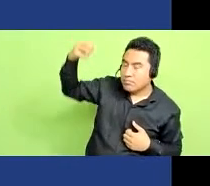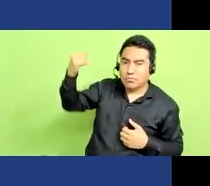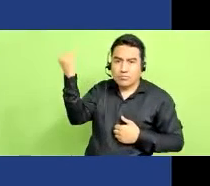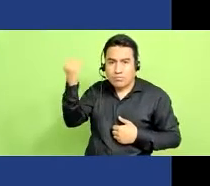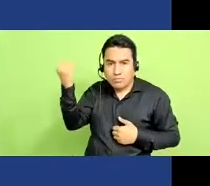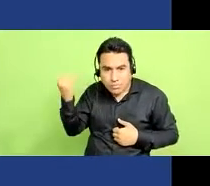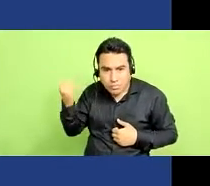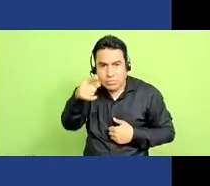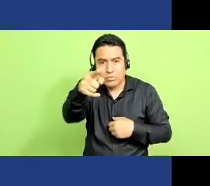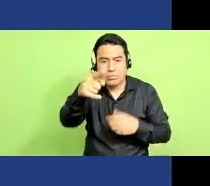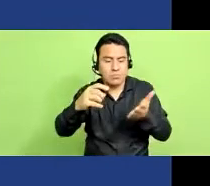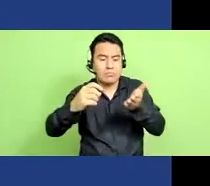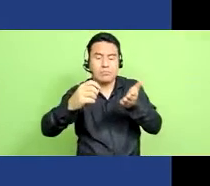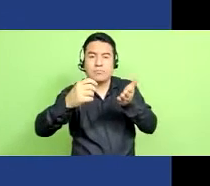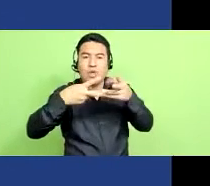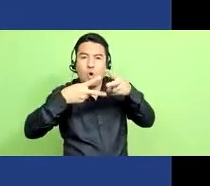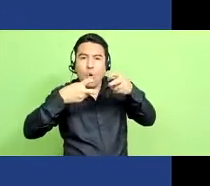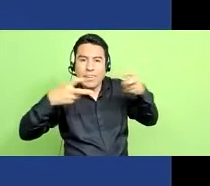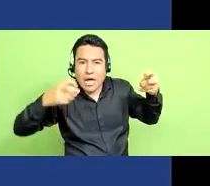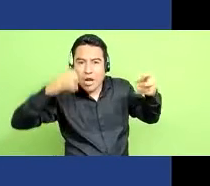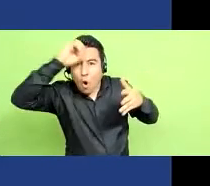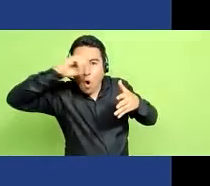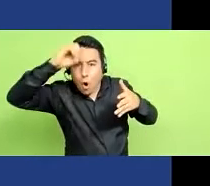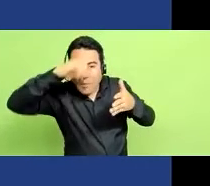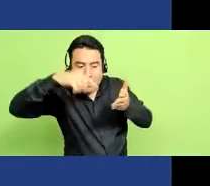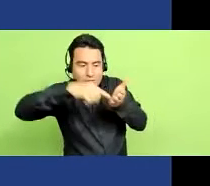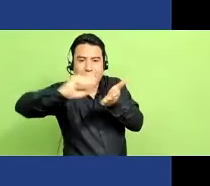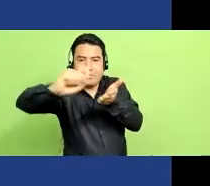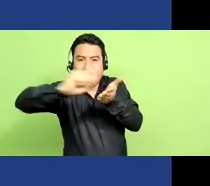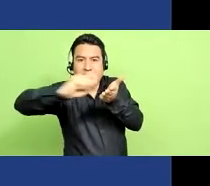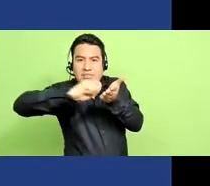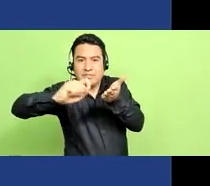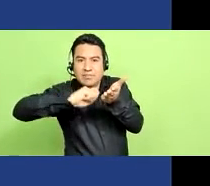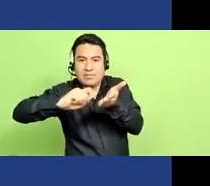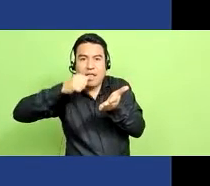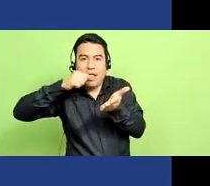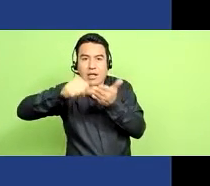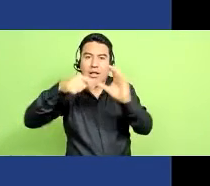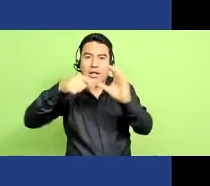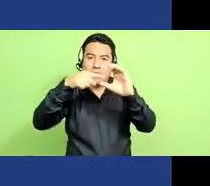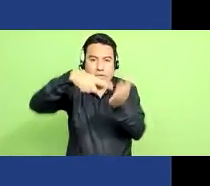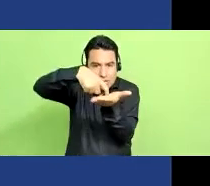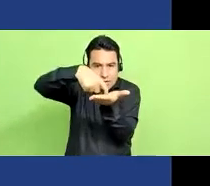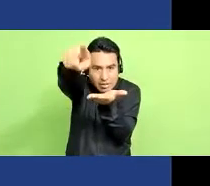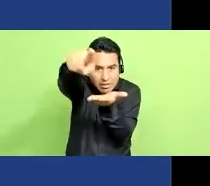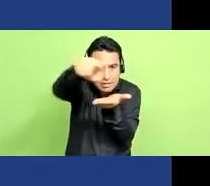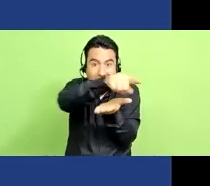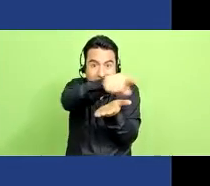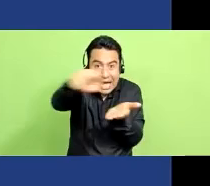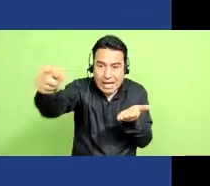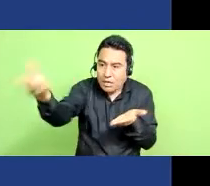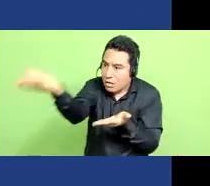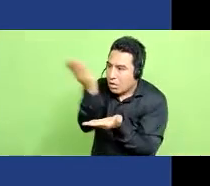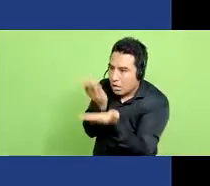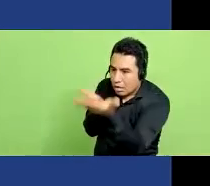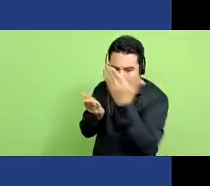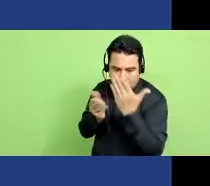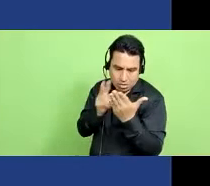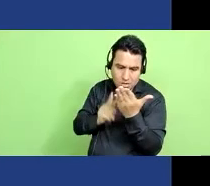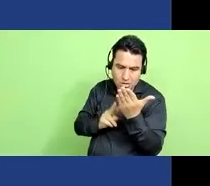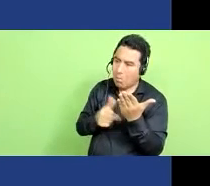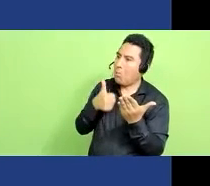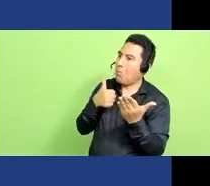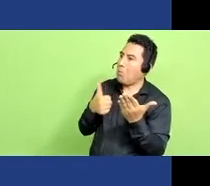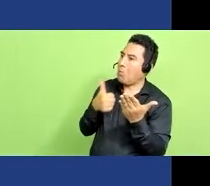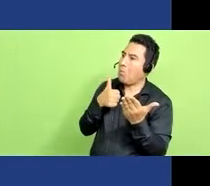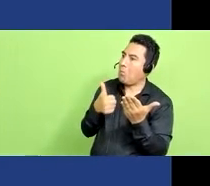realizan las las consultas sus aportes desde los canales que que han señalado la perfección para nosotros